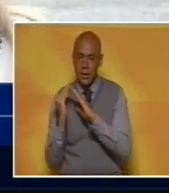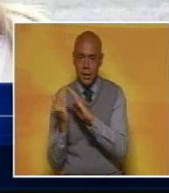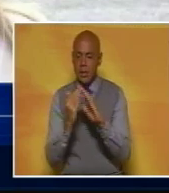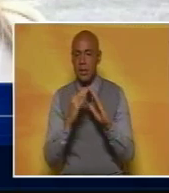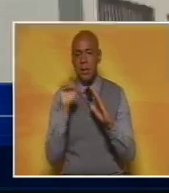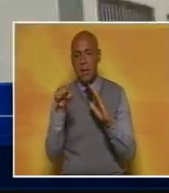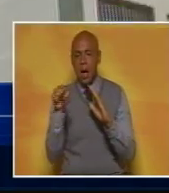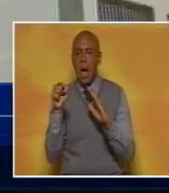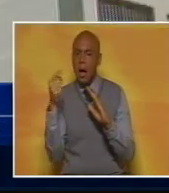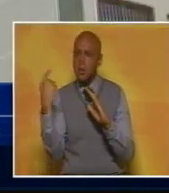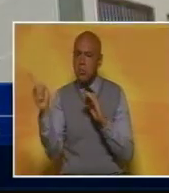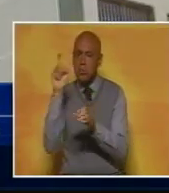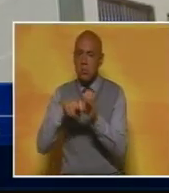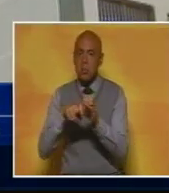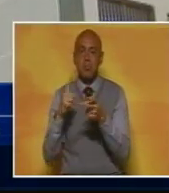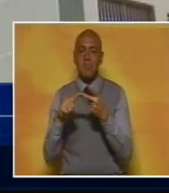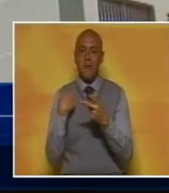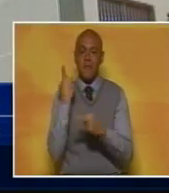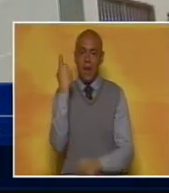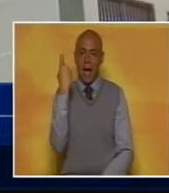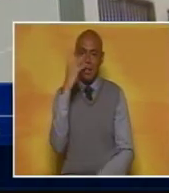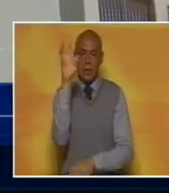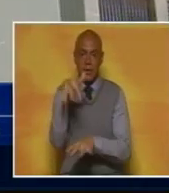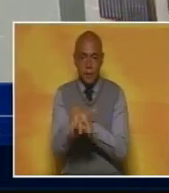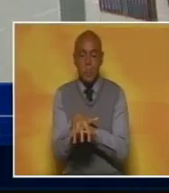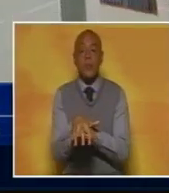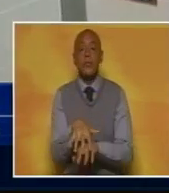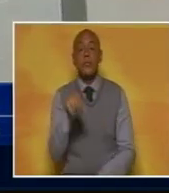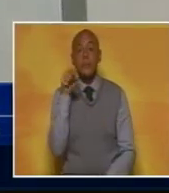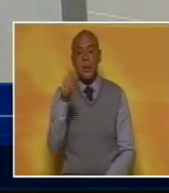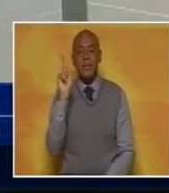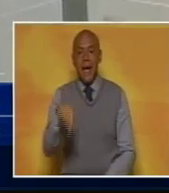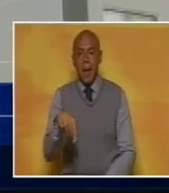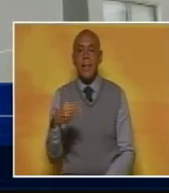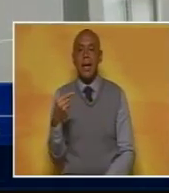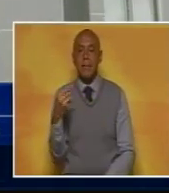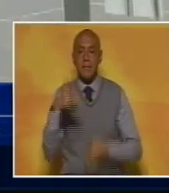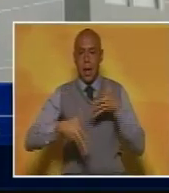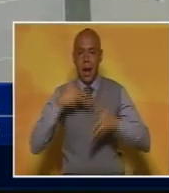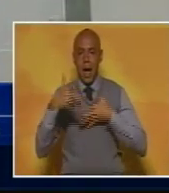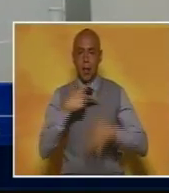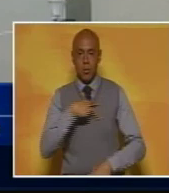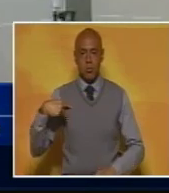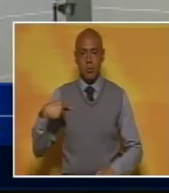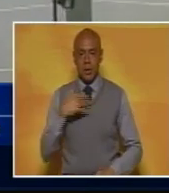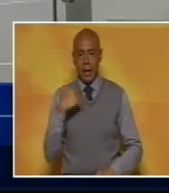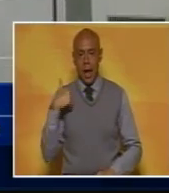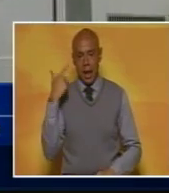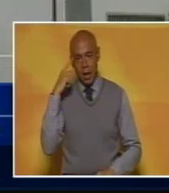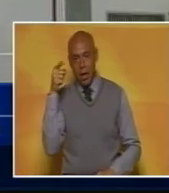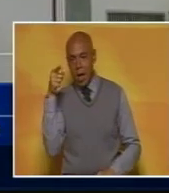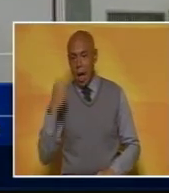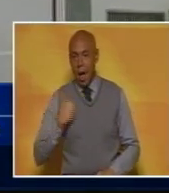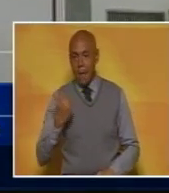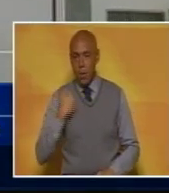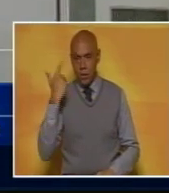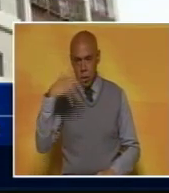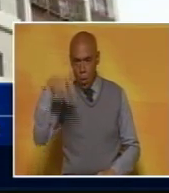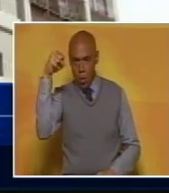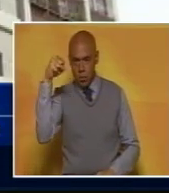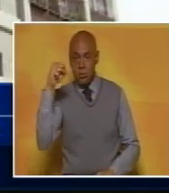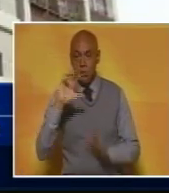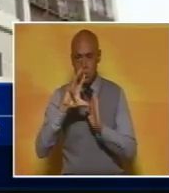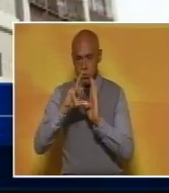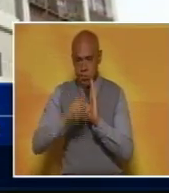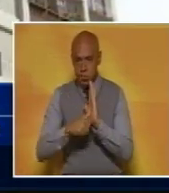pero a nosotros no. Habitantes del sector señalan que la delincuencia aprovecha los cortes eléctricos nocturnos para hacer de las